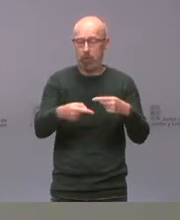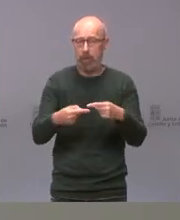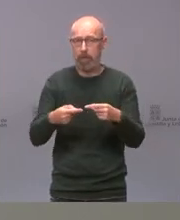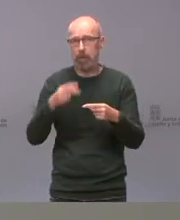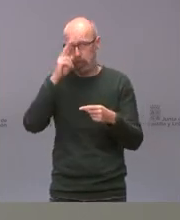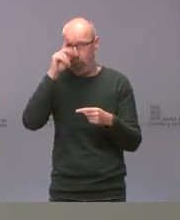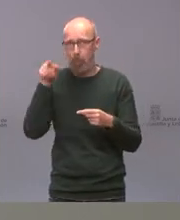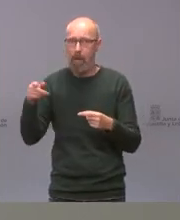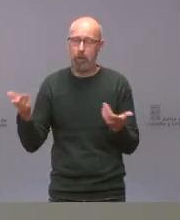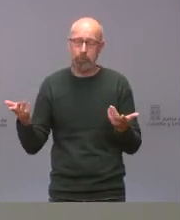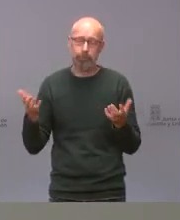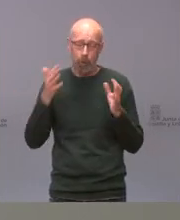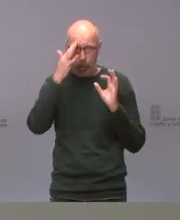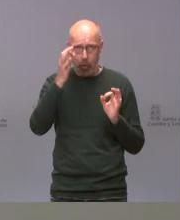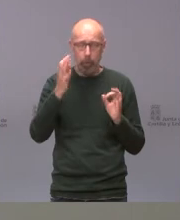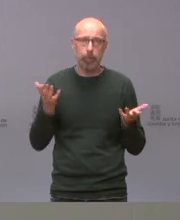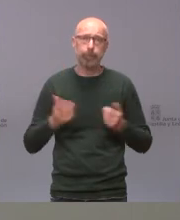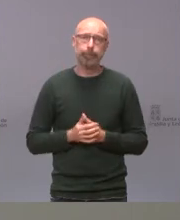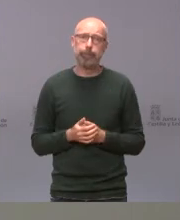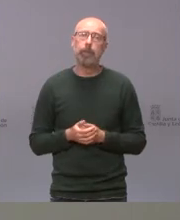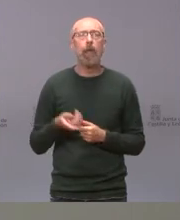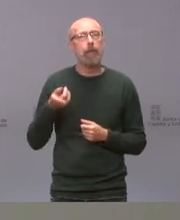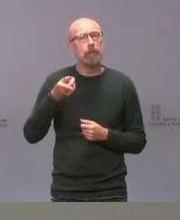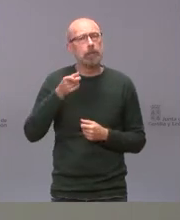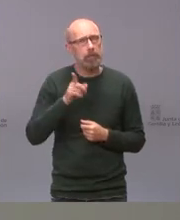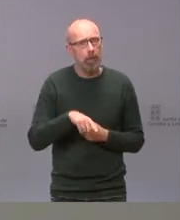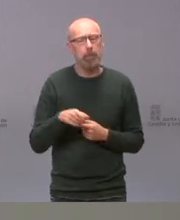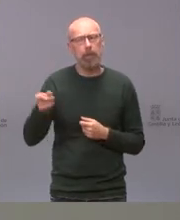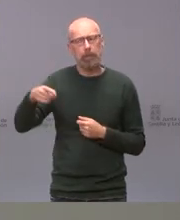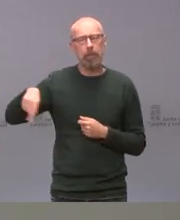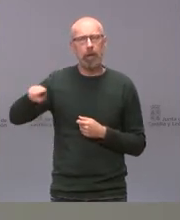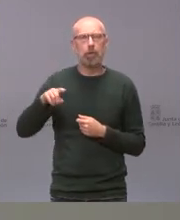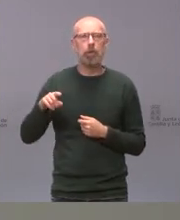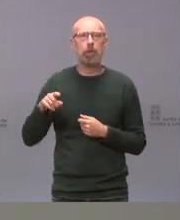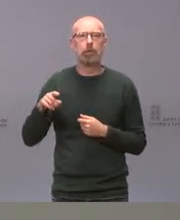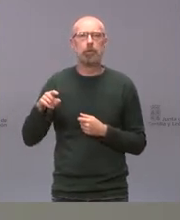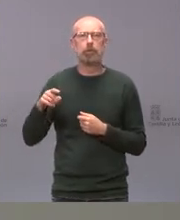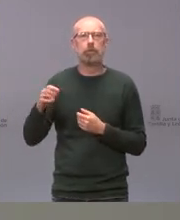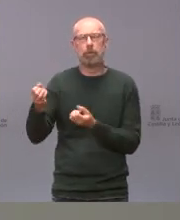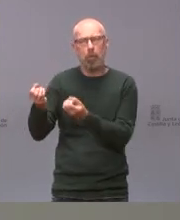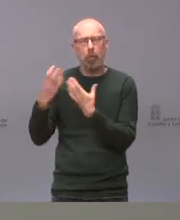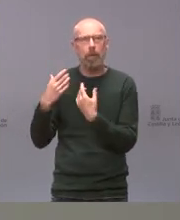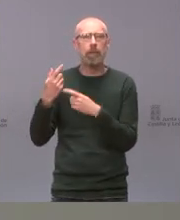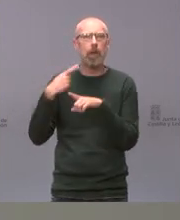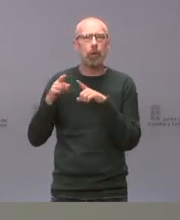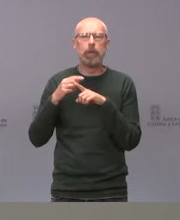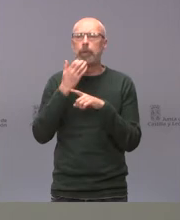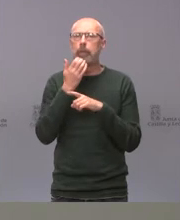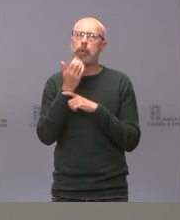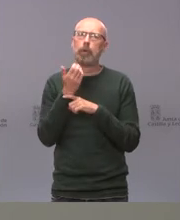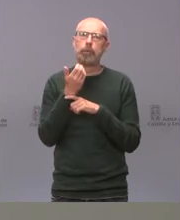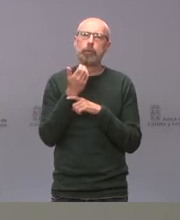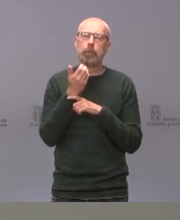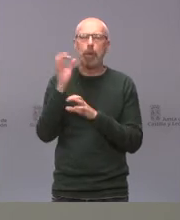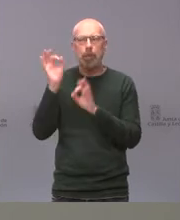Por otra parte, también nos tranquiliza el ritmo que llevamos y el porcentaje de personas en relación a 100